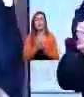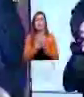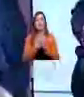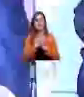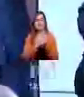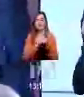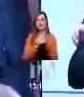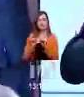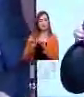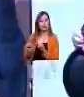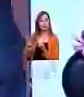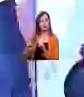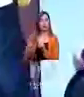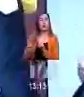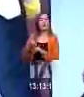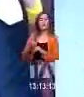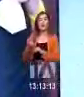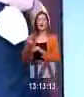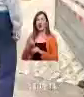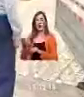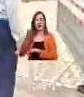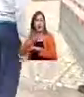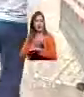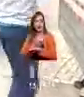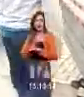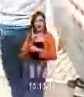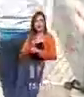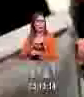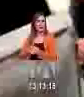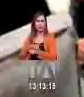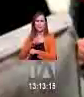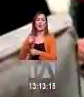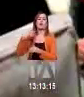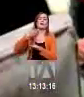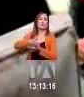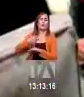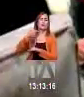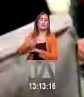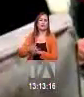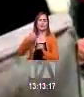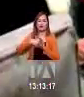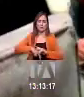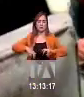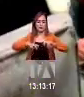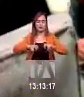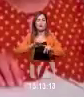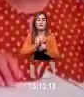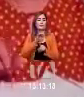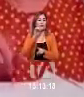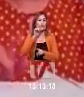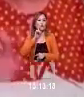en contra de Carrión se emitió recién al día siguiente de los hechos tras abrirse una instrucción fiscal por el presunto delito de abuso